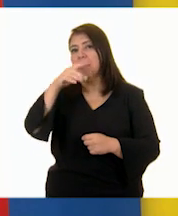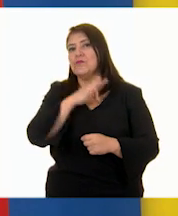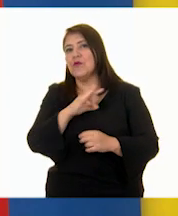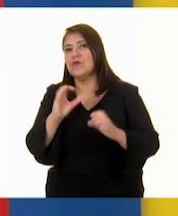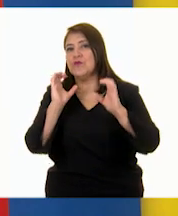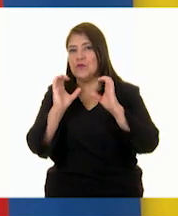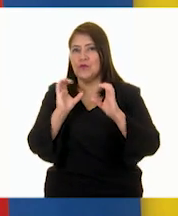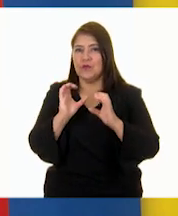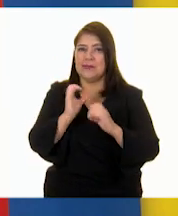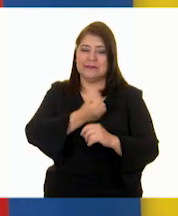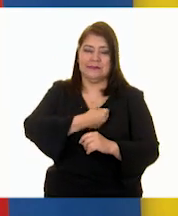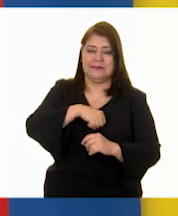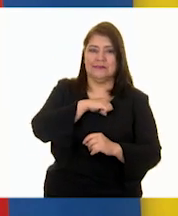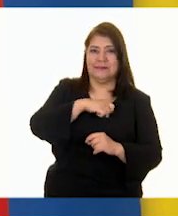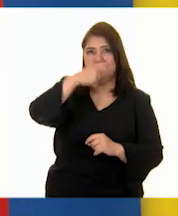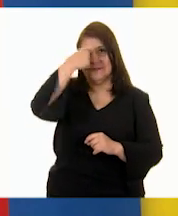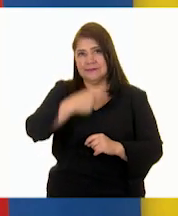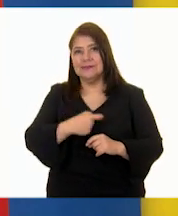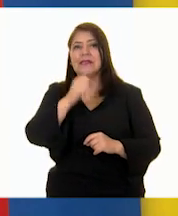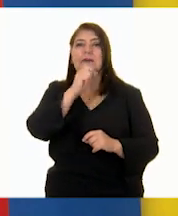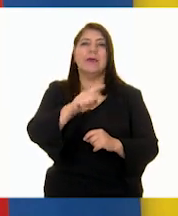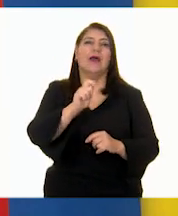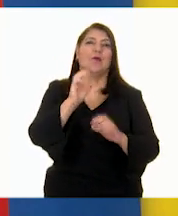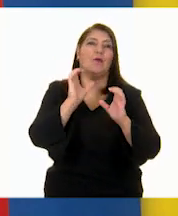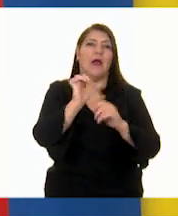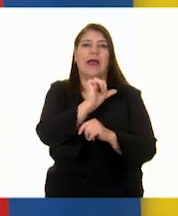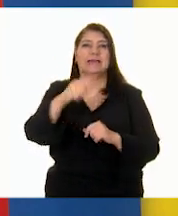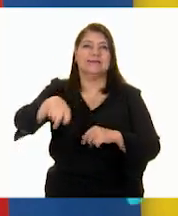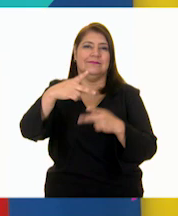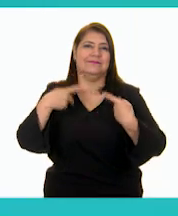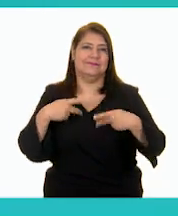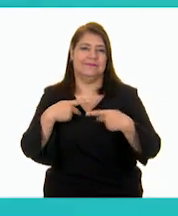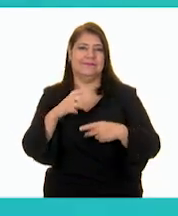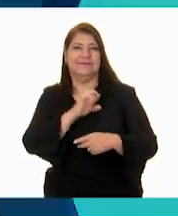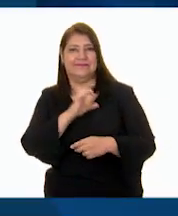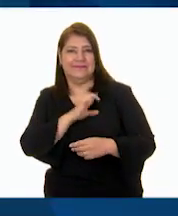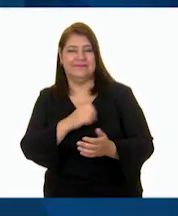cuidar de nosotros mismos y de las personas que amamos. Así que adelante.